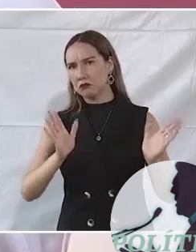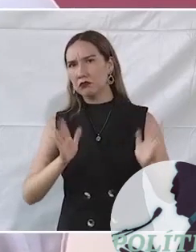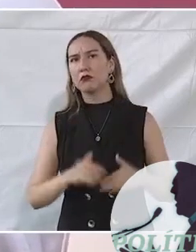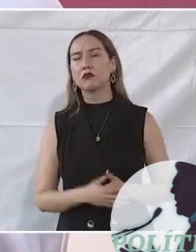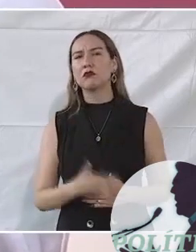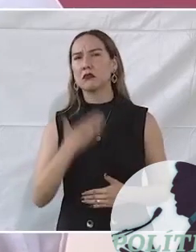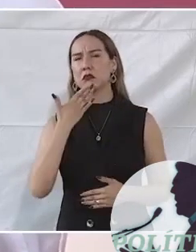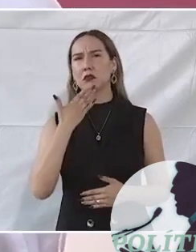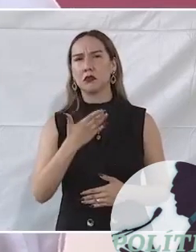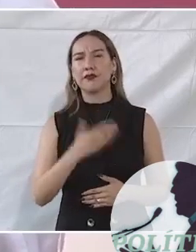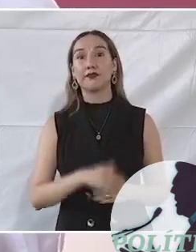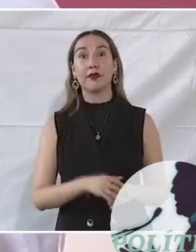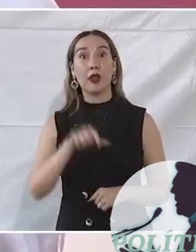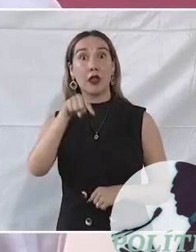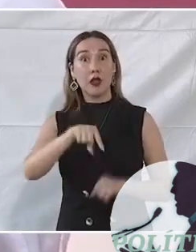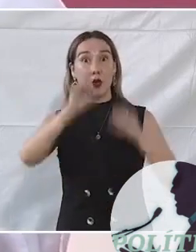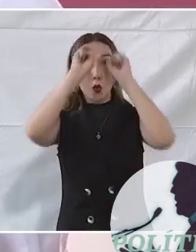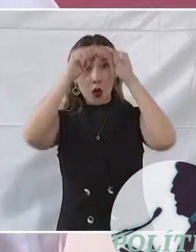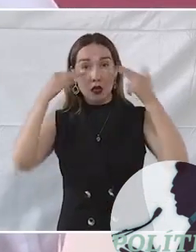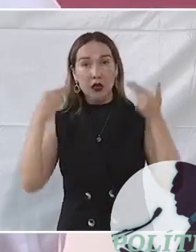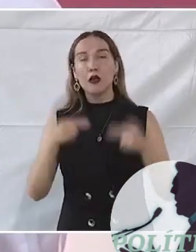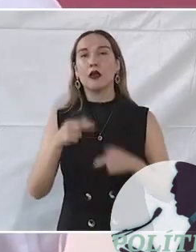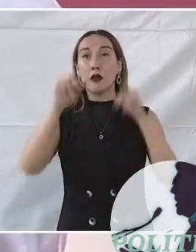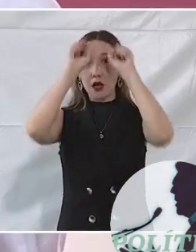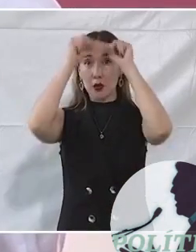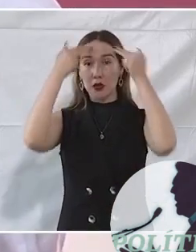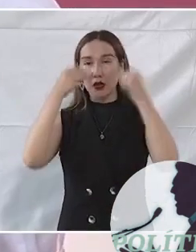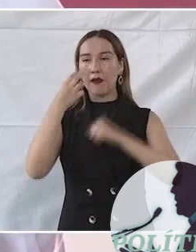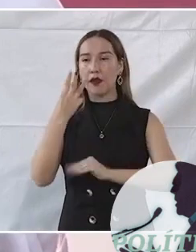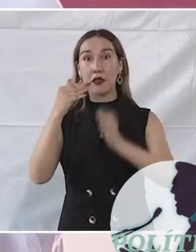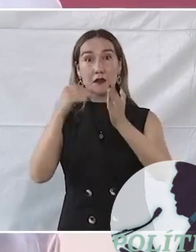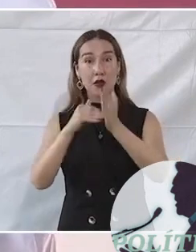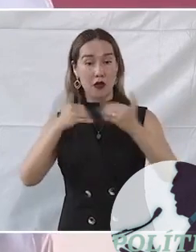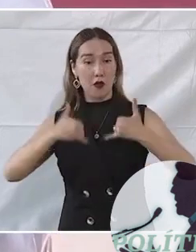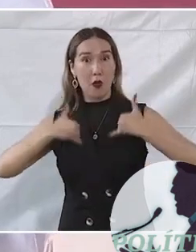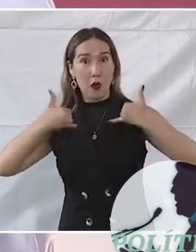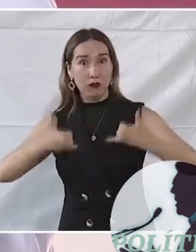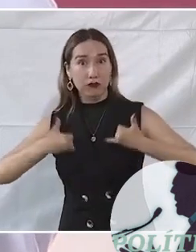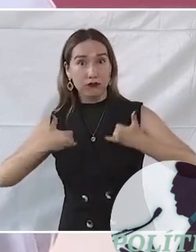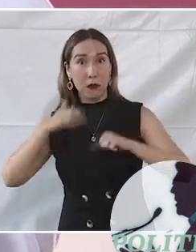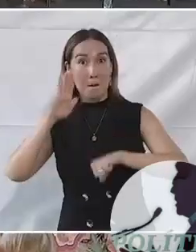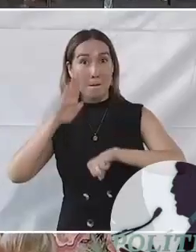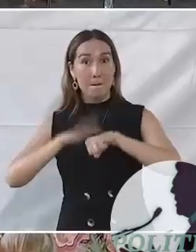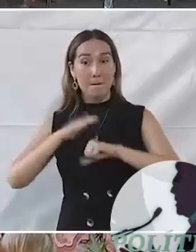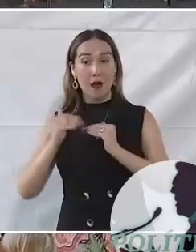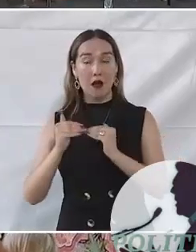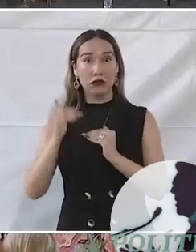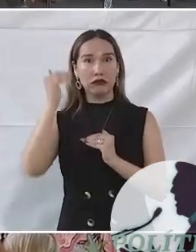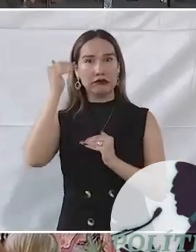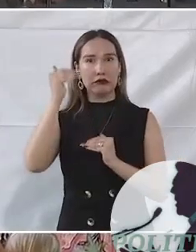la Huasteca más de 3,000 jóvenes. Aquí está el responsable de ese